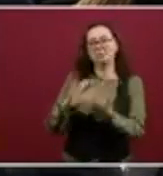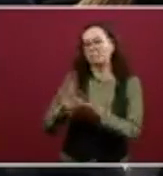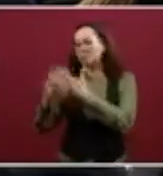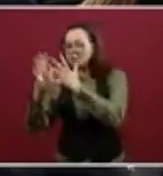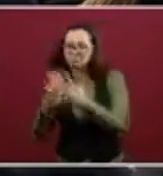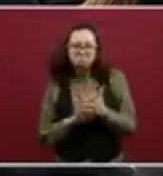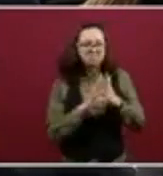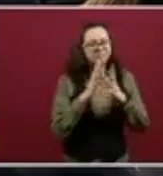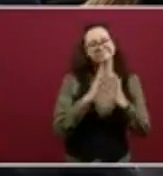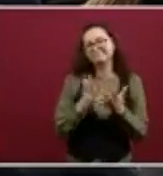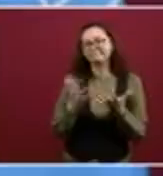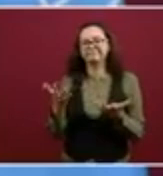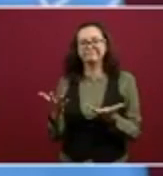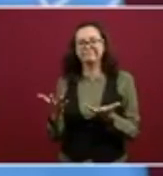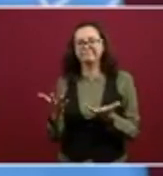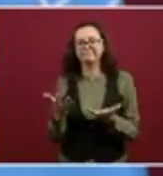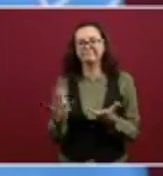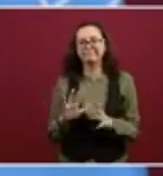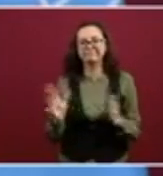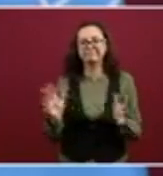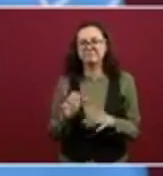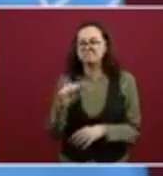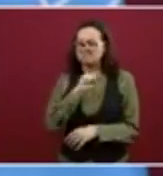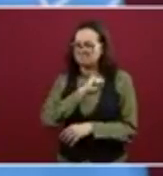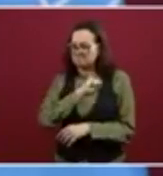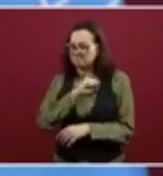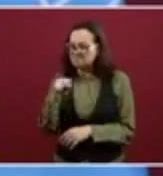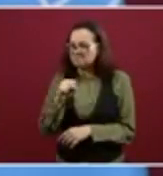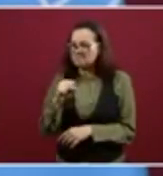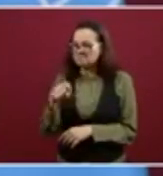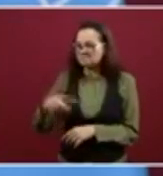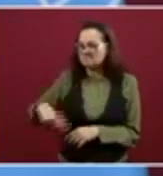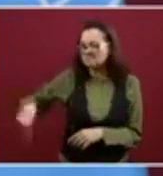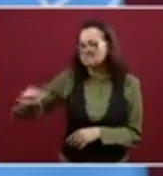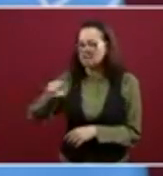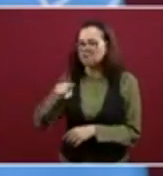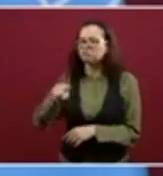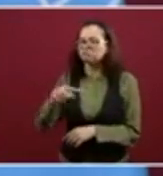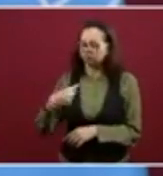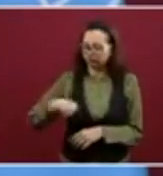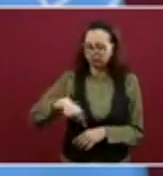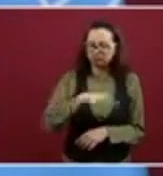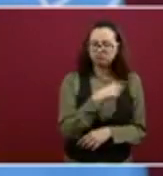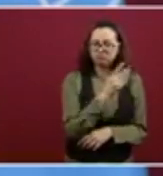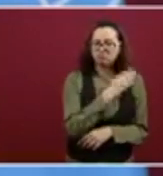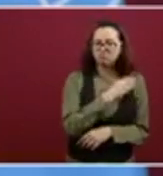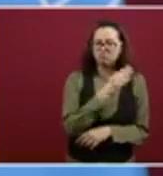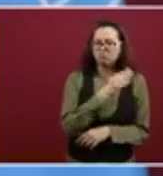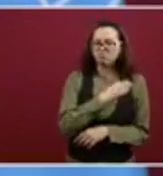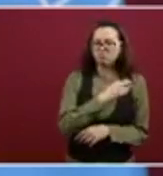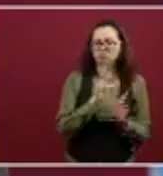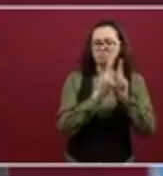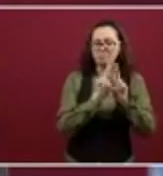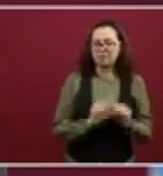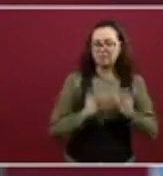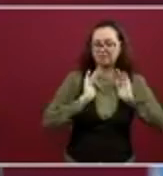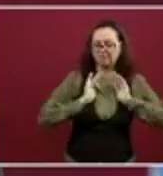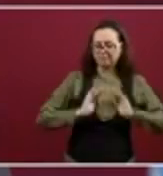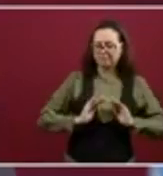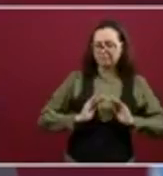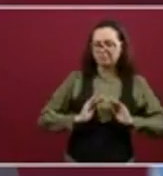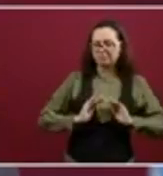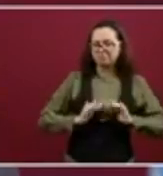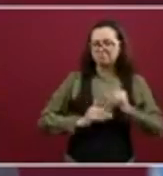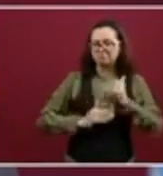violencia. El mal hay que enfrentarlo haciendo el bien. La paz y la tranquilidad son